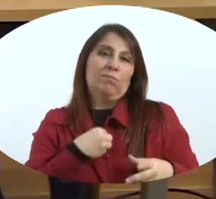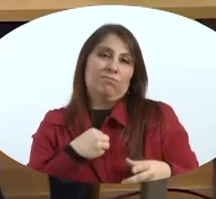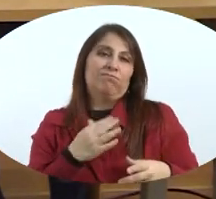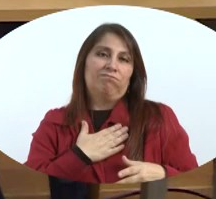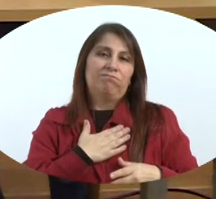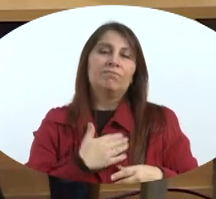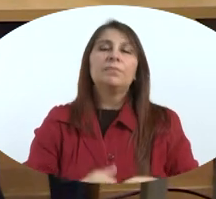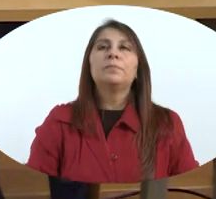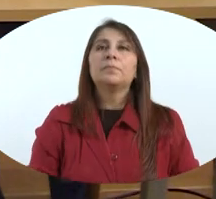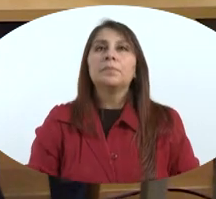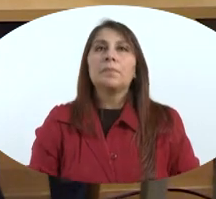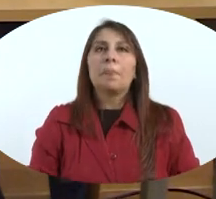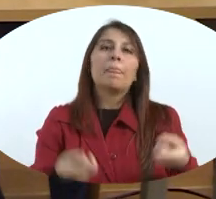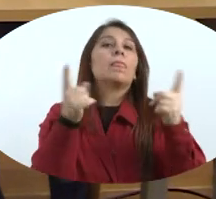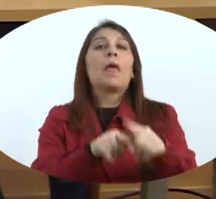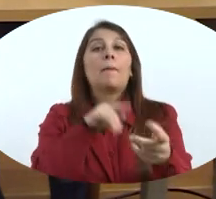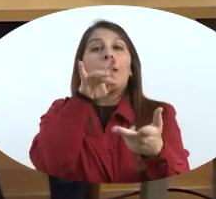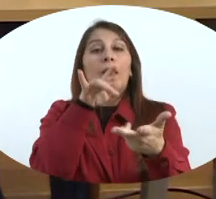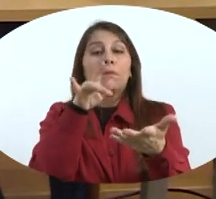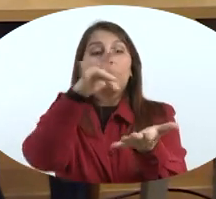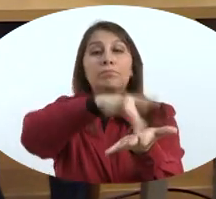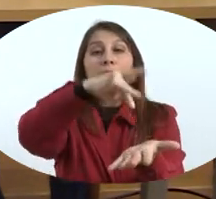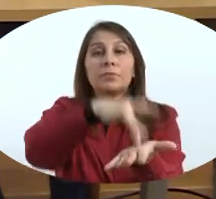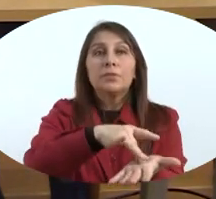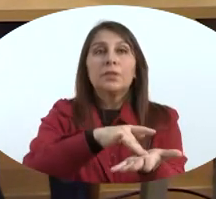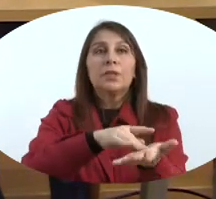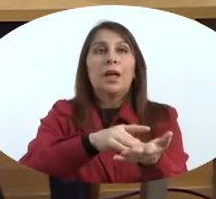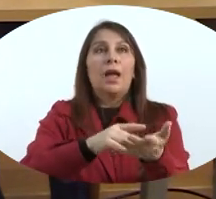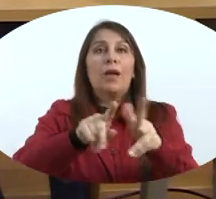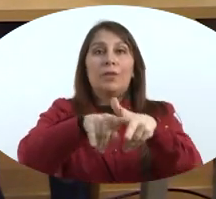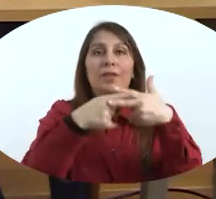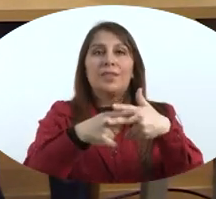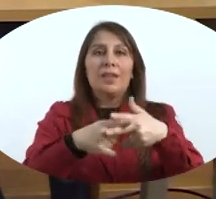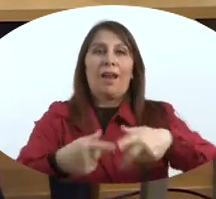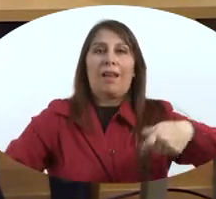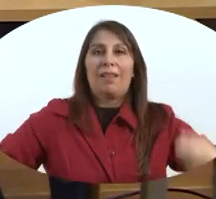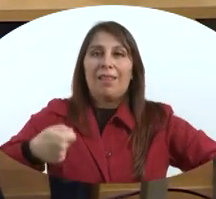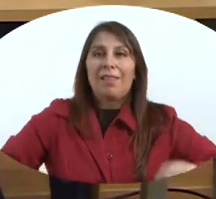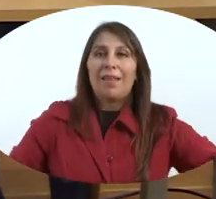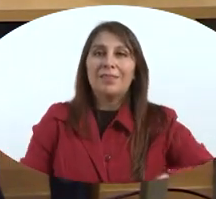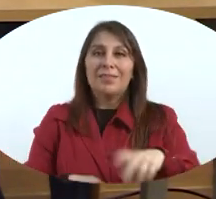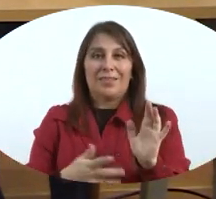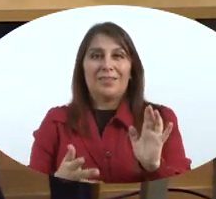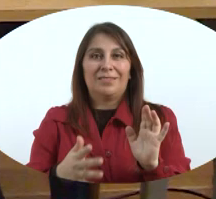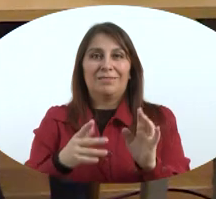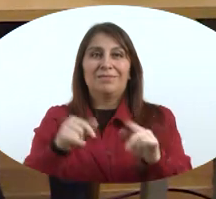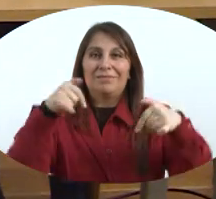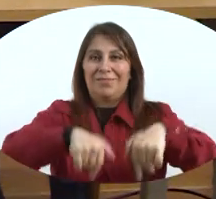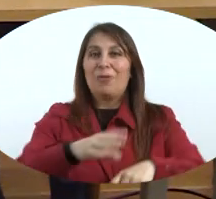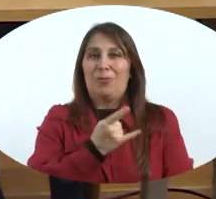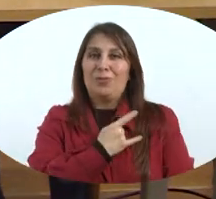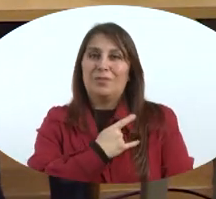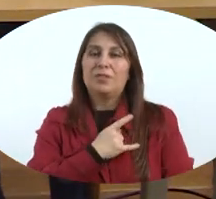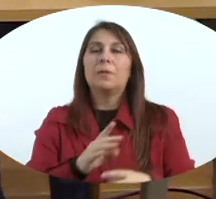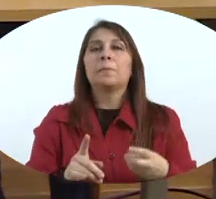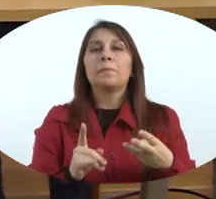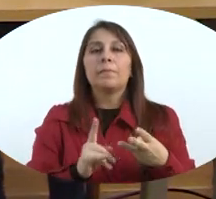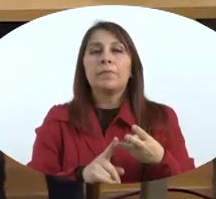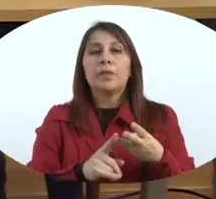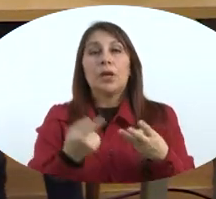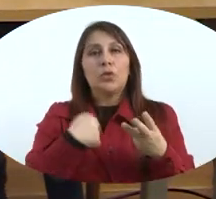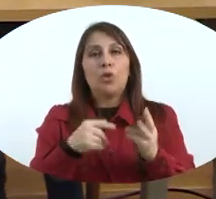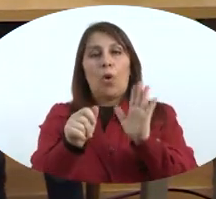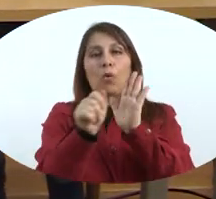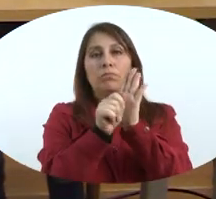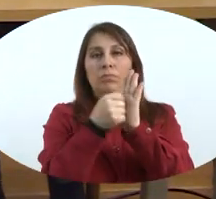también he sido partícipe del taller de danza folklórica de la universidad i escrito